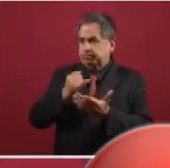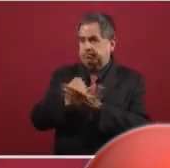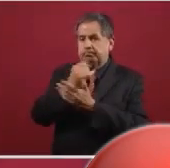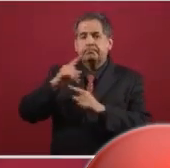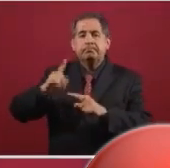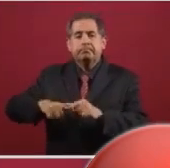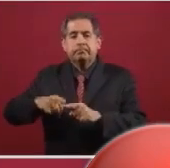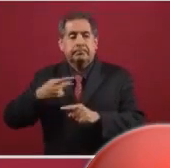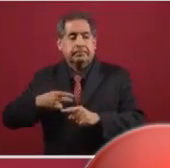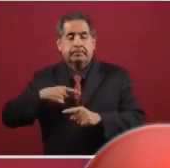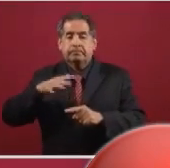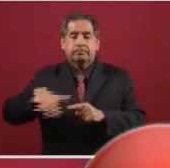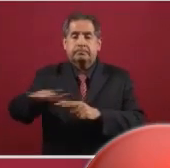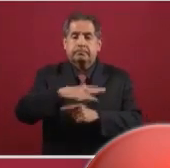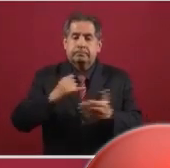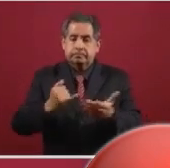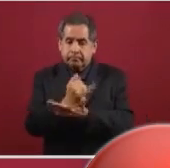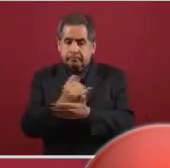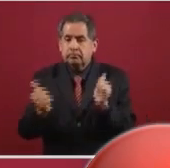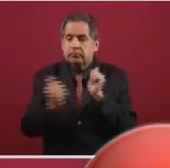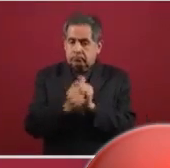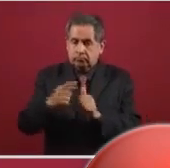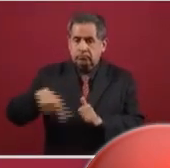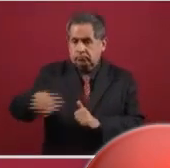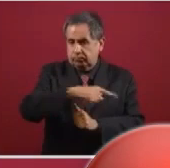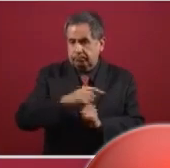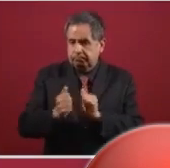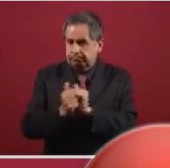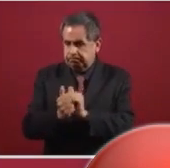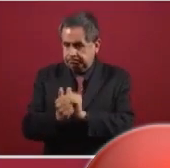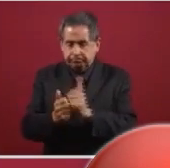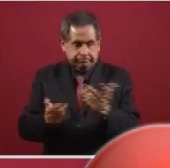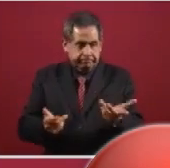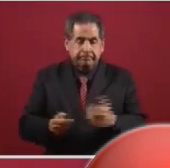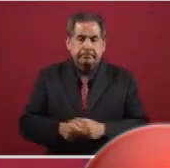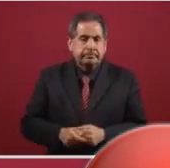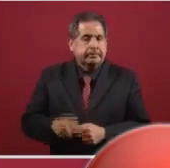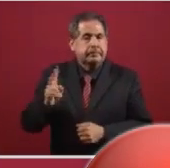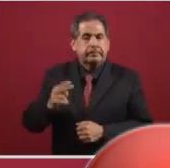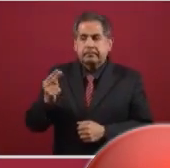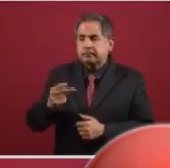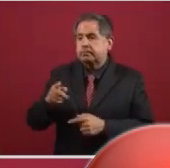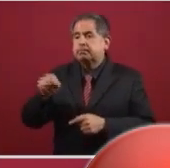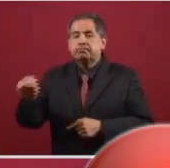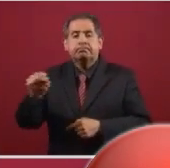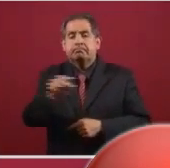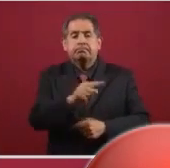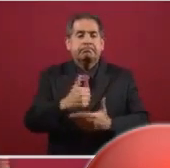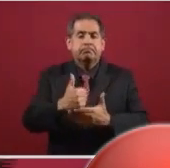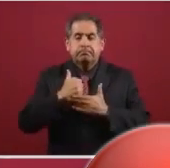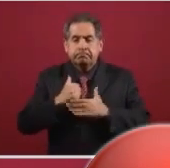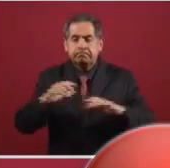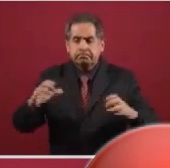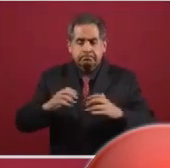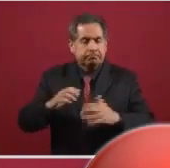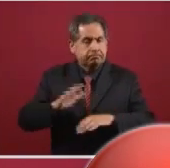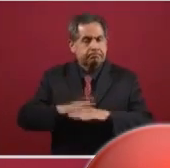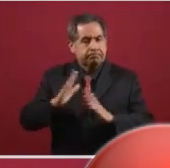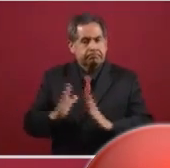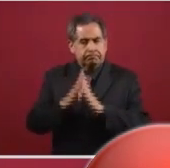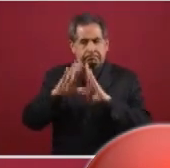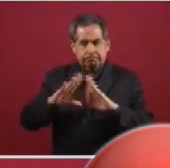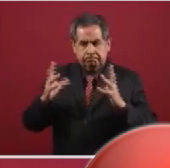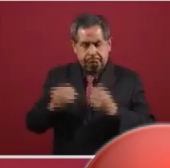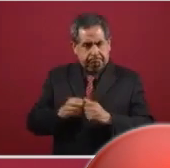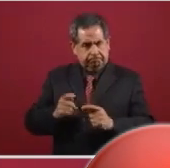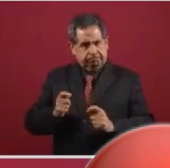pueblo y con el pueblo. Y necesitamos ayuda, participar todos,